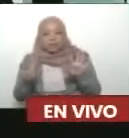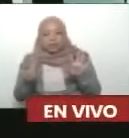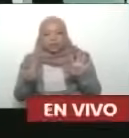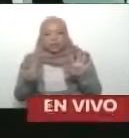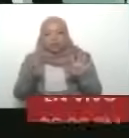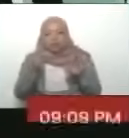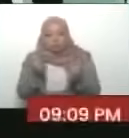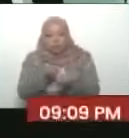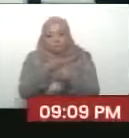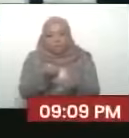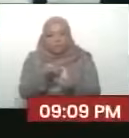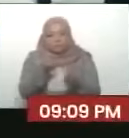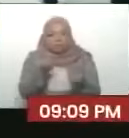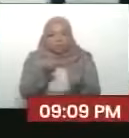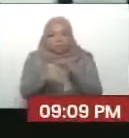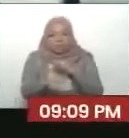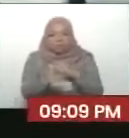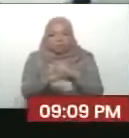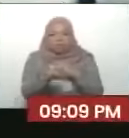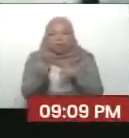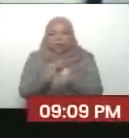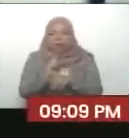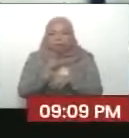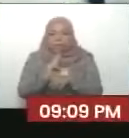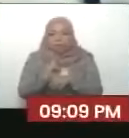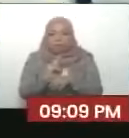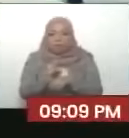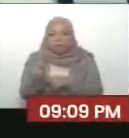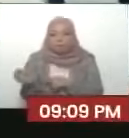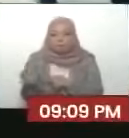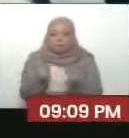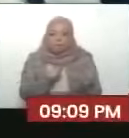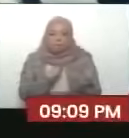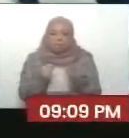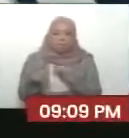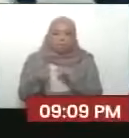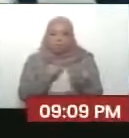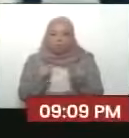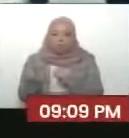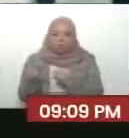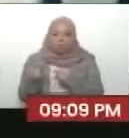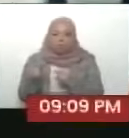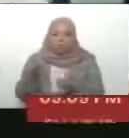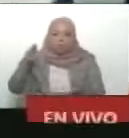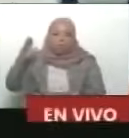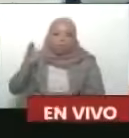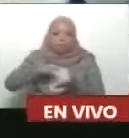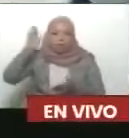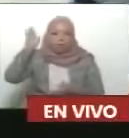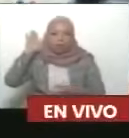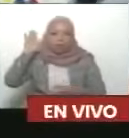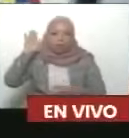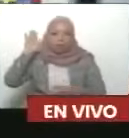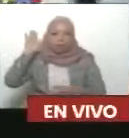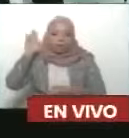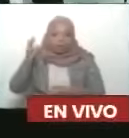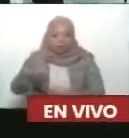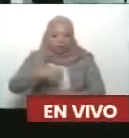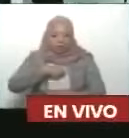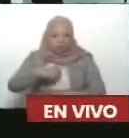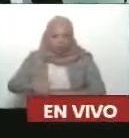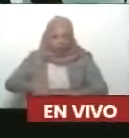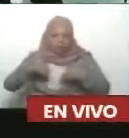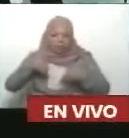2637, pim pum pa, como dice Harold. ¡Pum! ¿Cómo es la cosa, Harold?